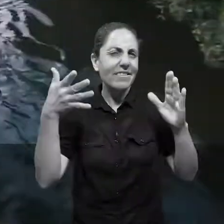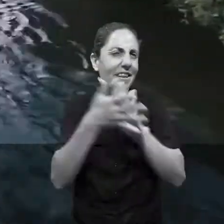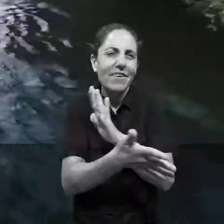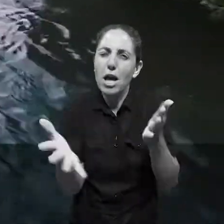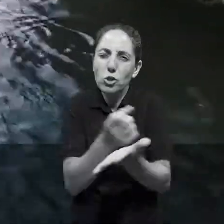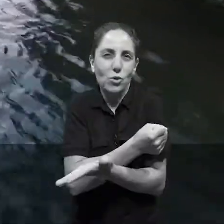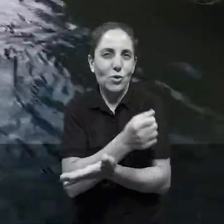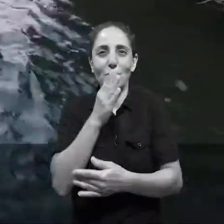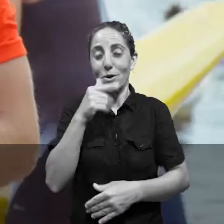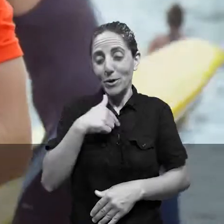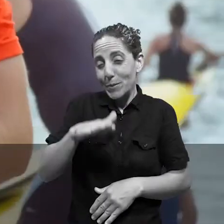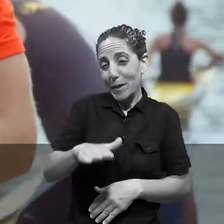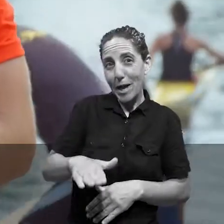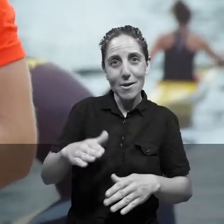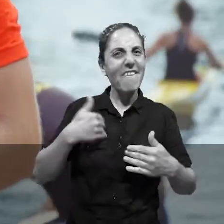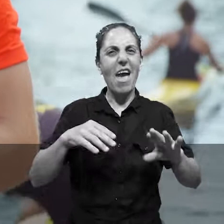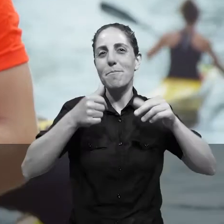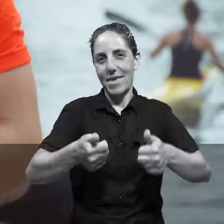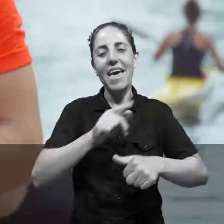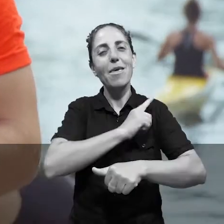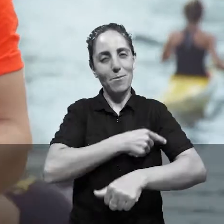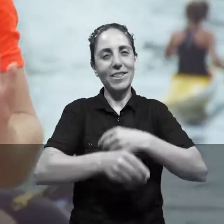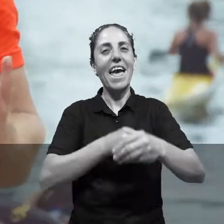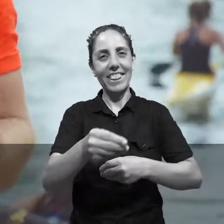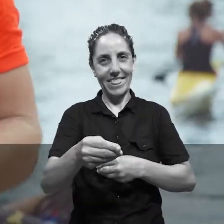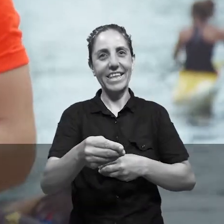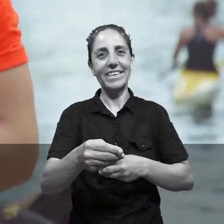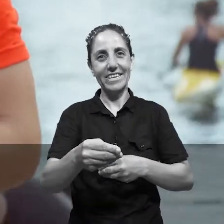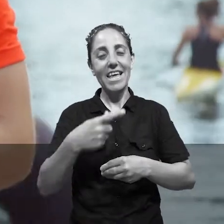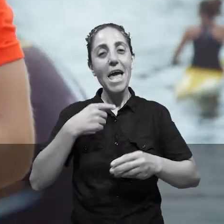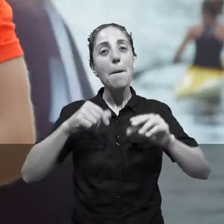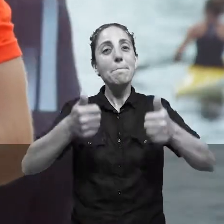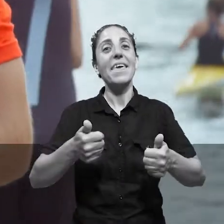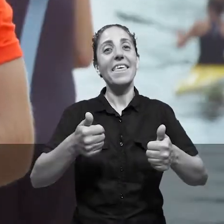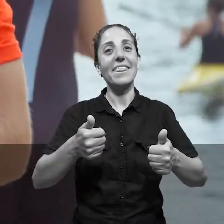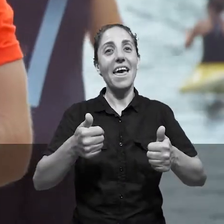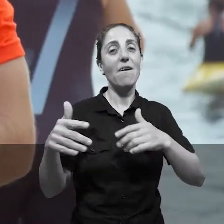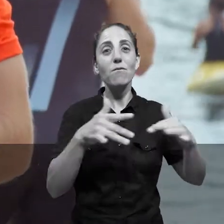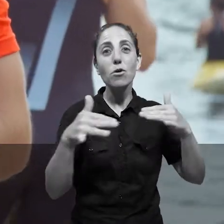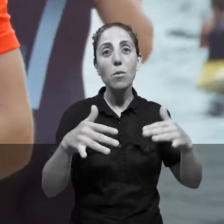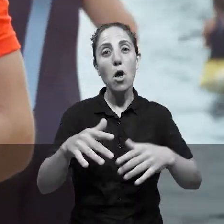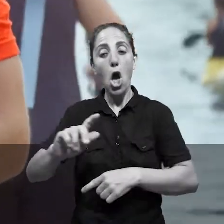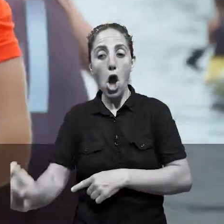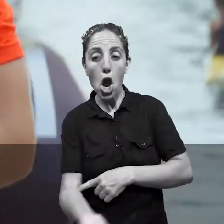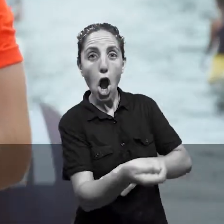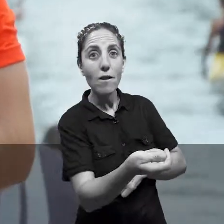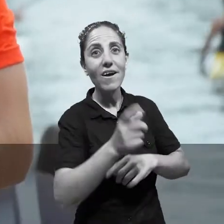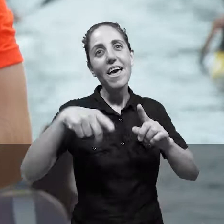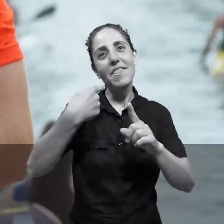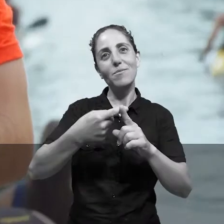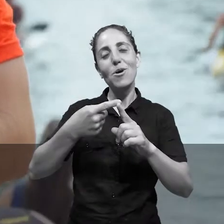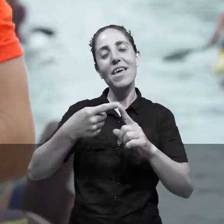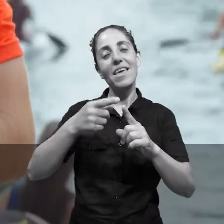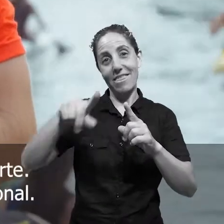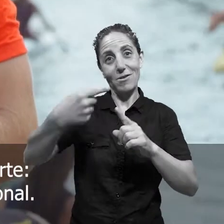bien pequeño empecé a hacer deporte. Empecé, bueno, haciendo fútbol, golf y después me apunté